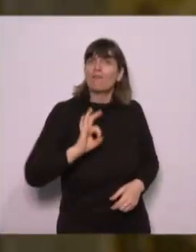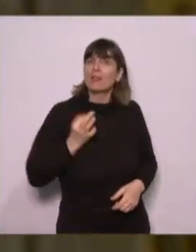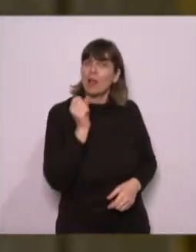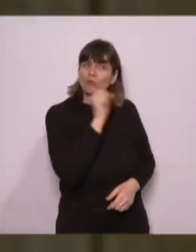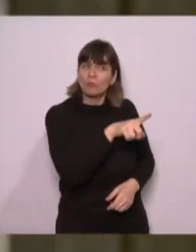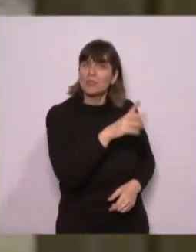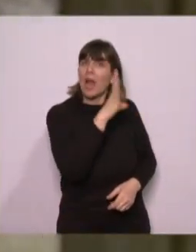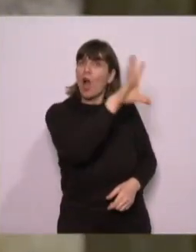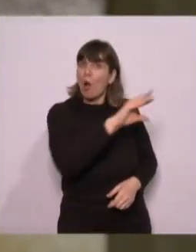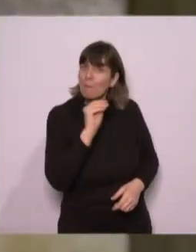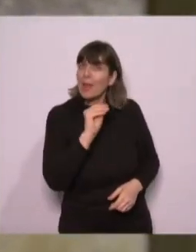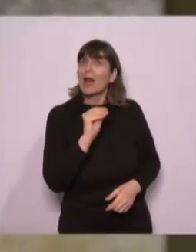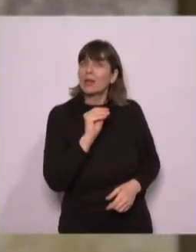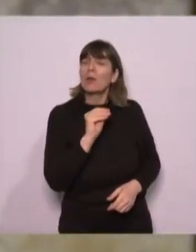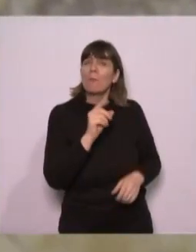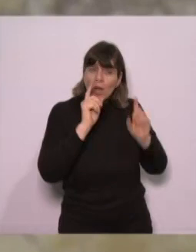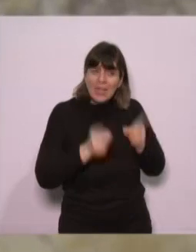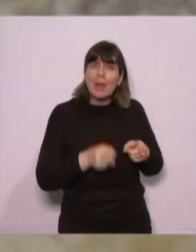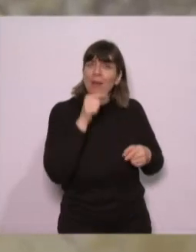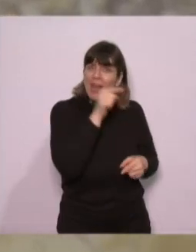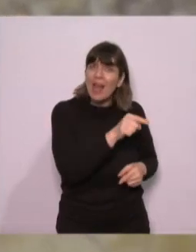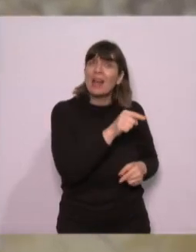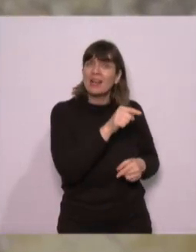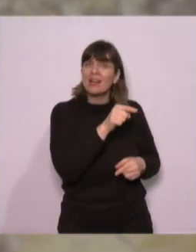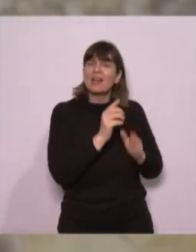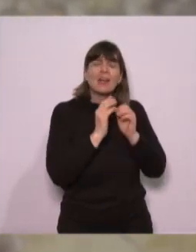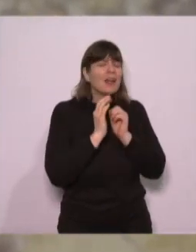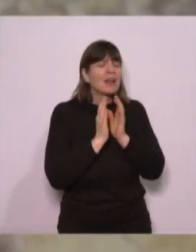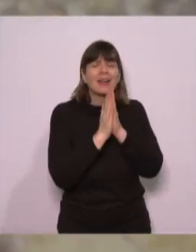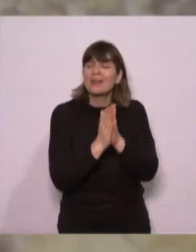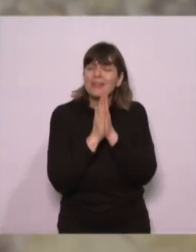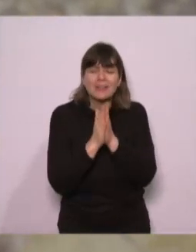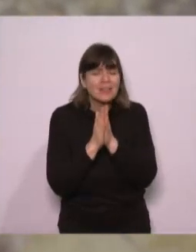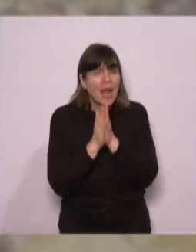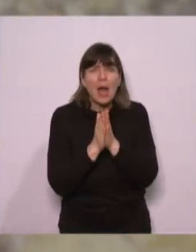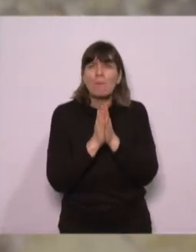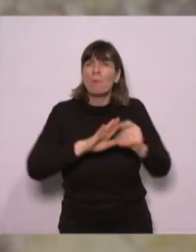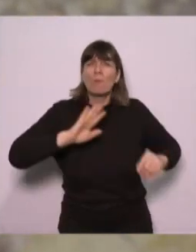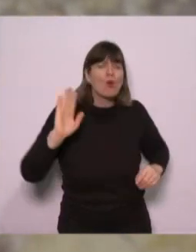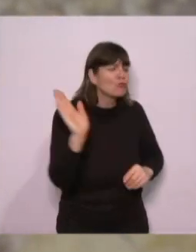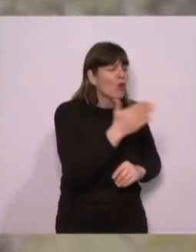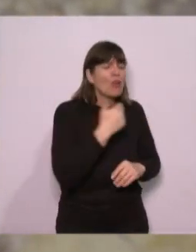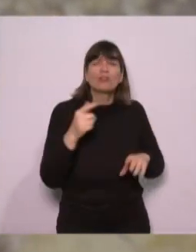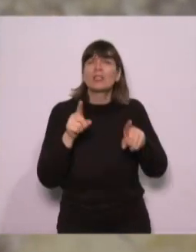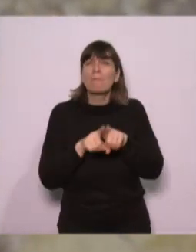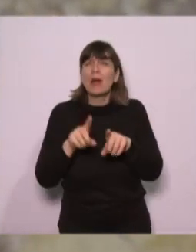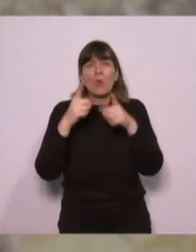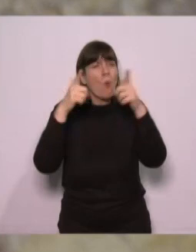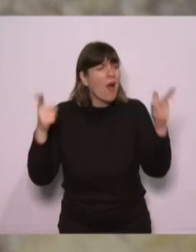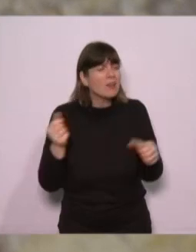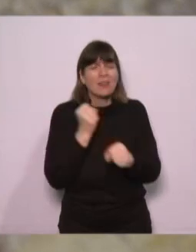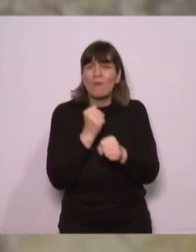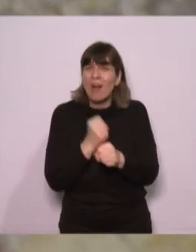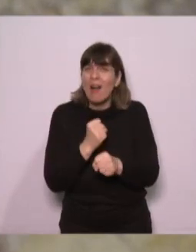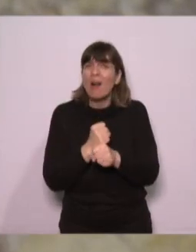es también aquel a quien le rezamos por todos nuestros hermanos que carecen de